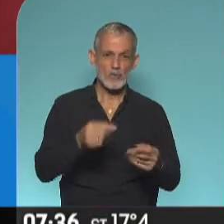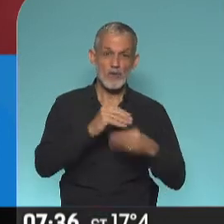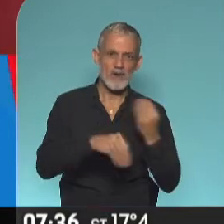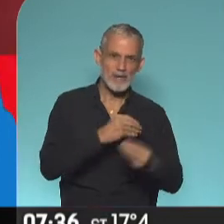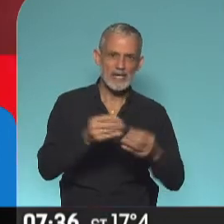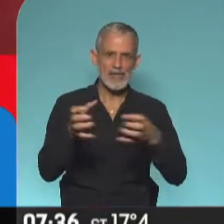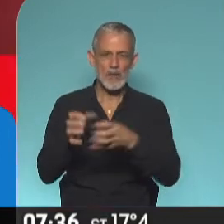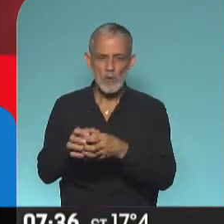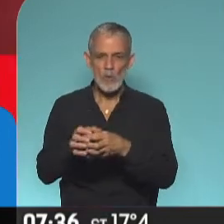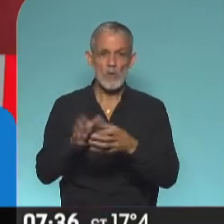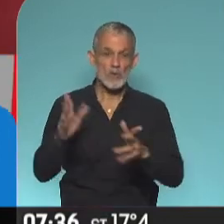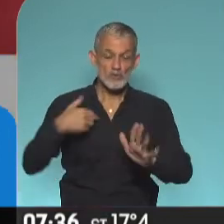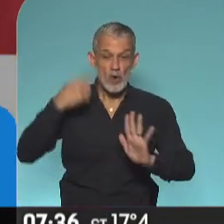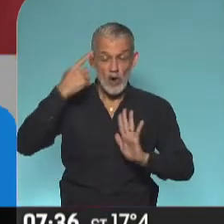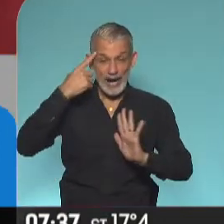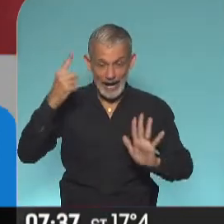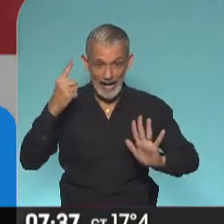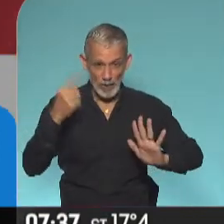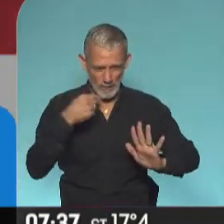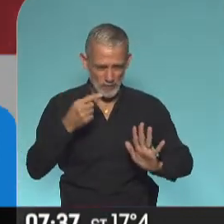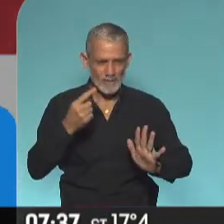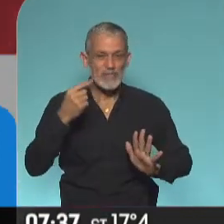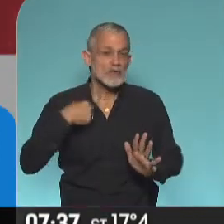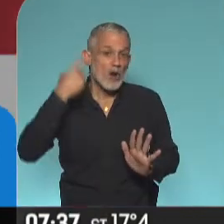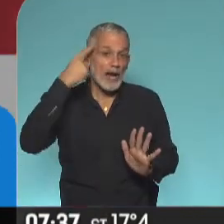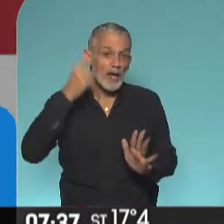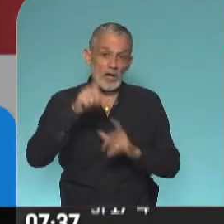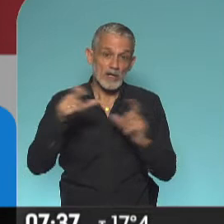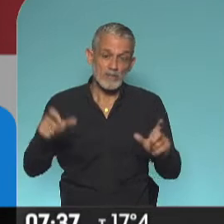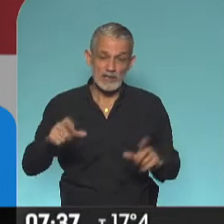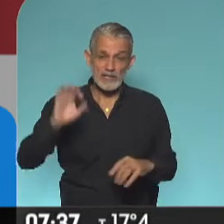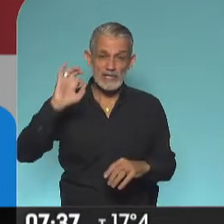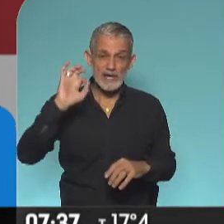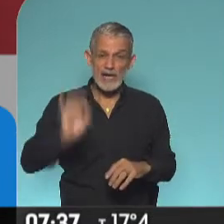familias? Yo creo que la gente sabe lo que hace.